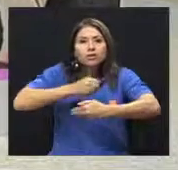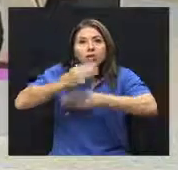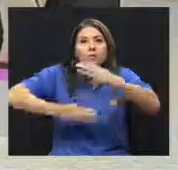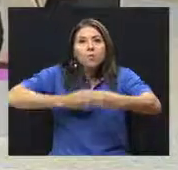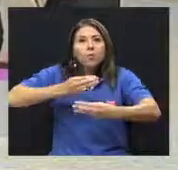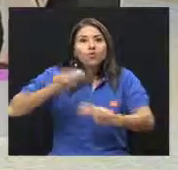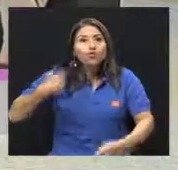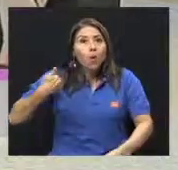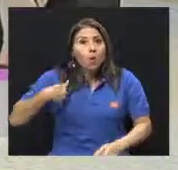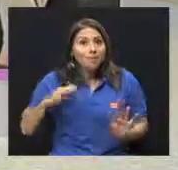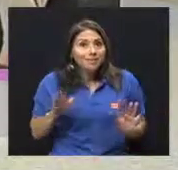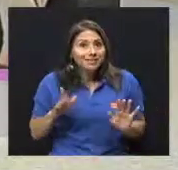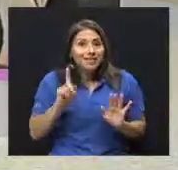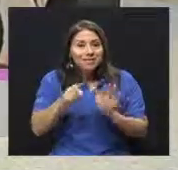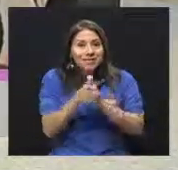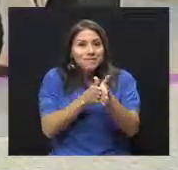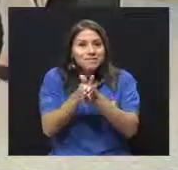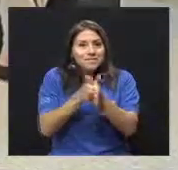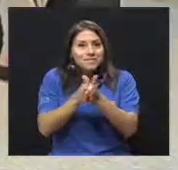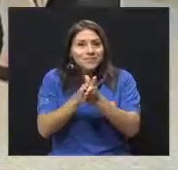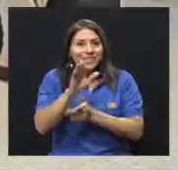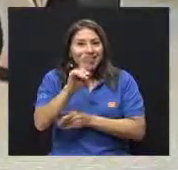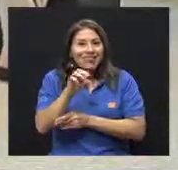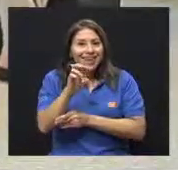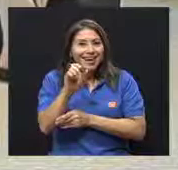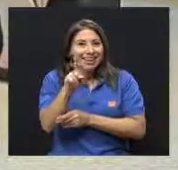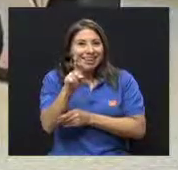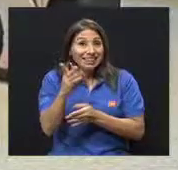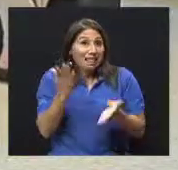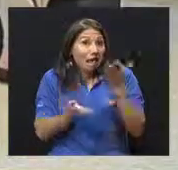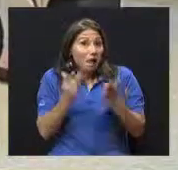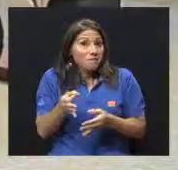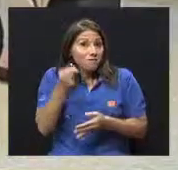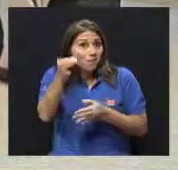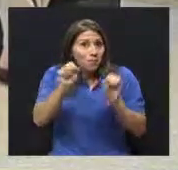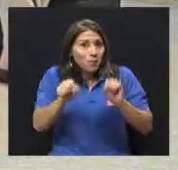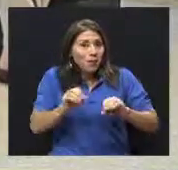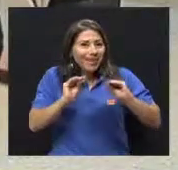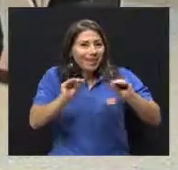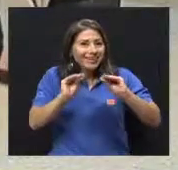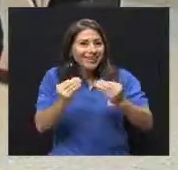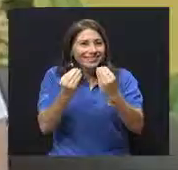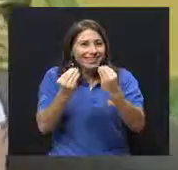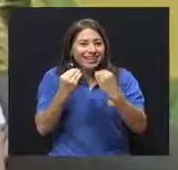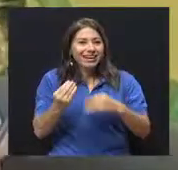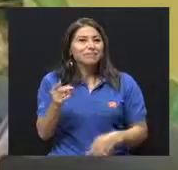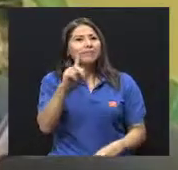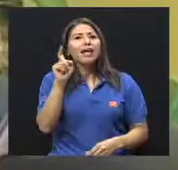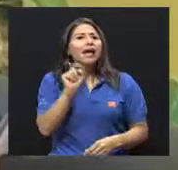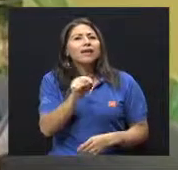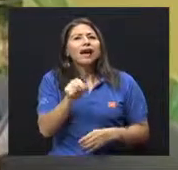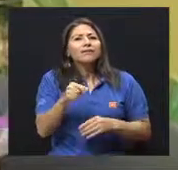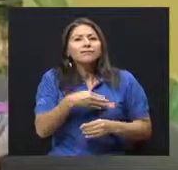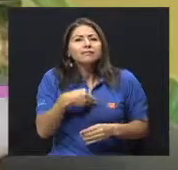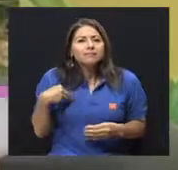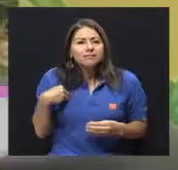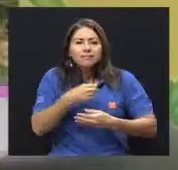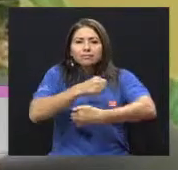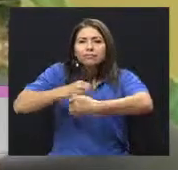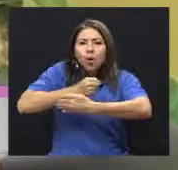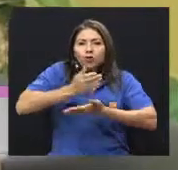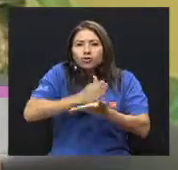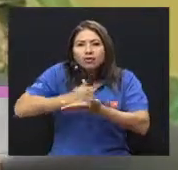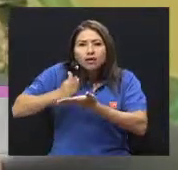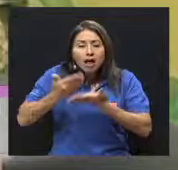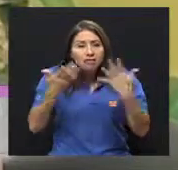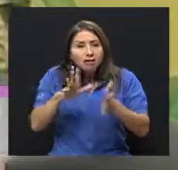Jimena. Sí. Vamos a sacarle provecho a Derek, tal vez nos puede enseñar también en un futuro. ¿Y a vos te gusta, Jimena, como